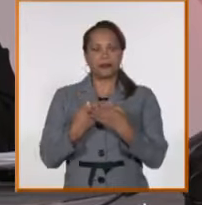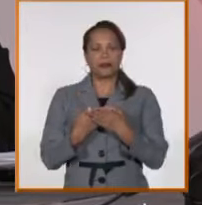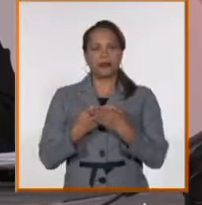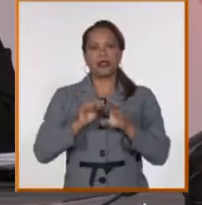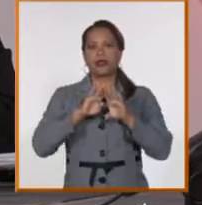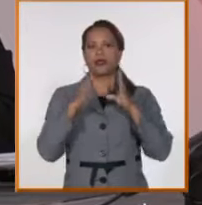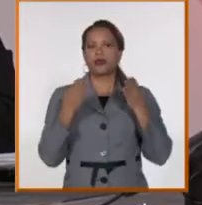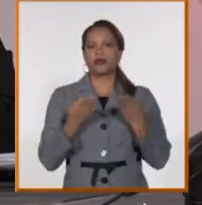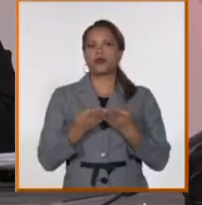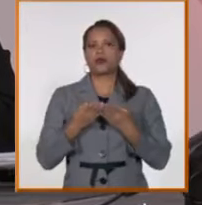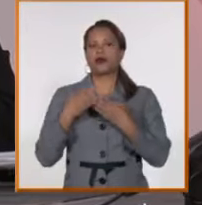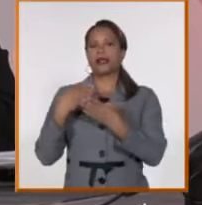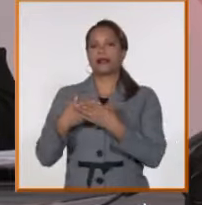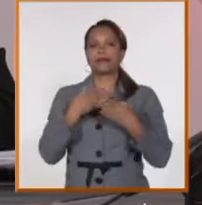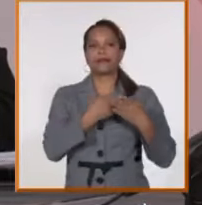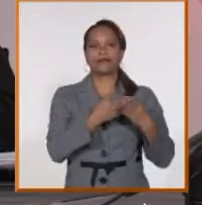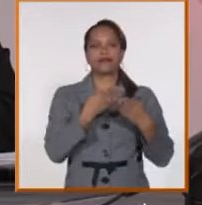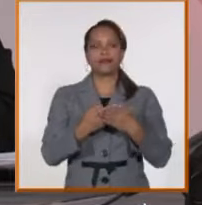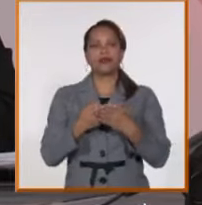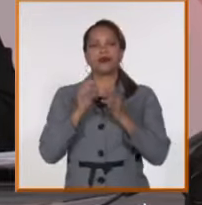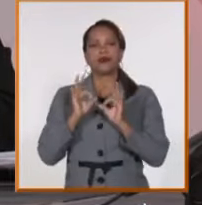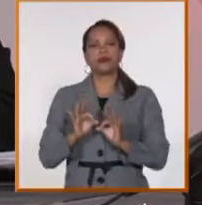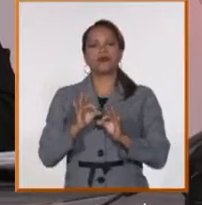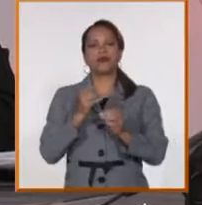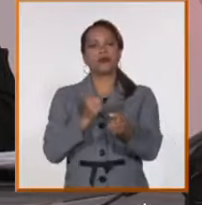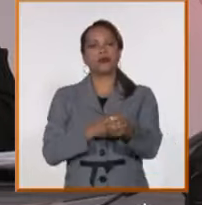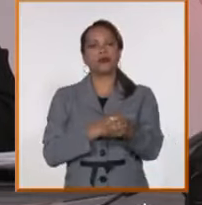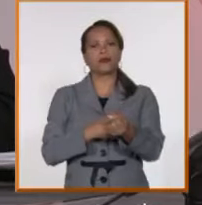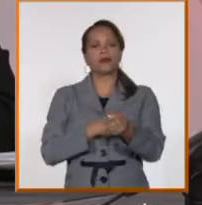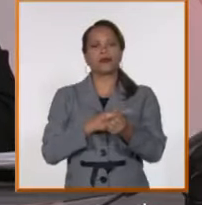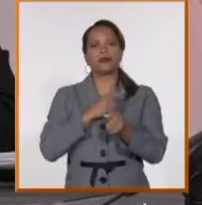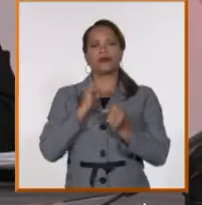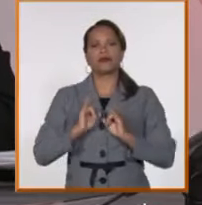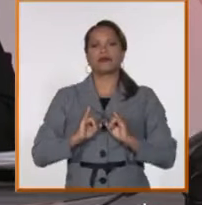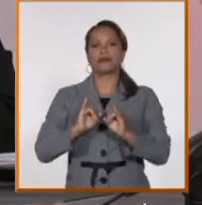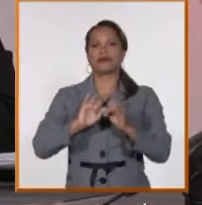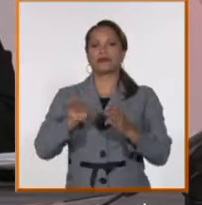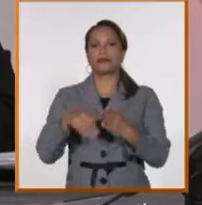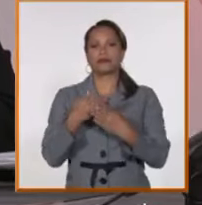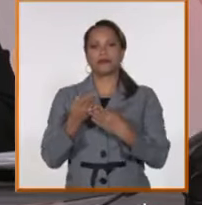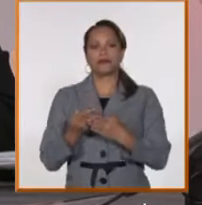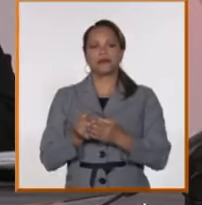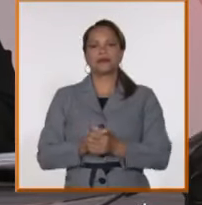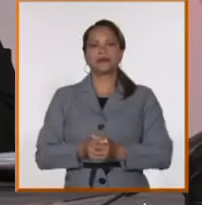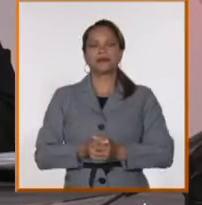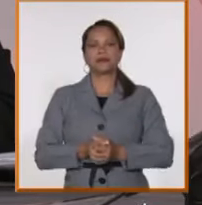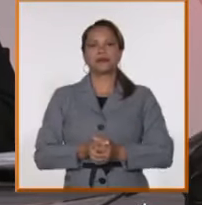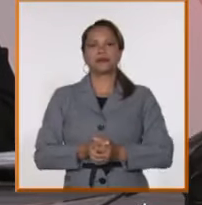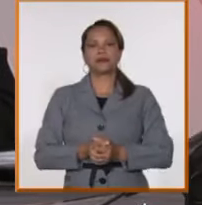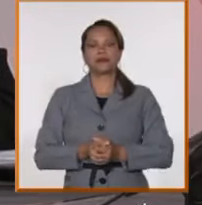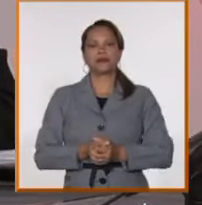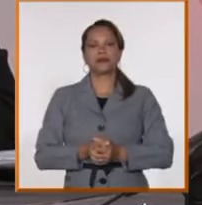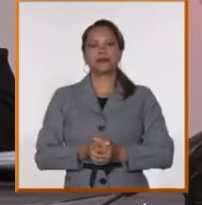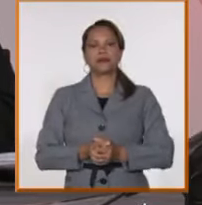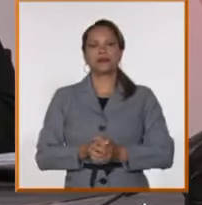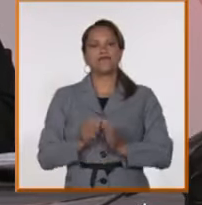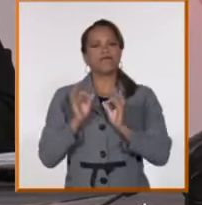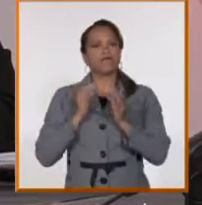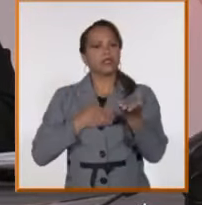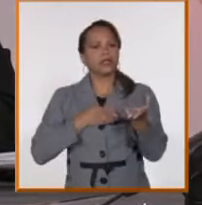todas sus entidades Vamos como es habitual a nuestra sección la noticia del día sigue teniendo impacto a nivel